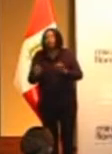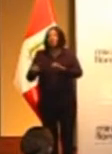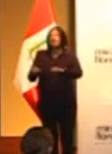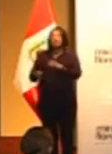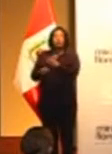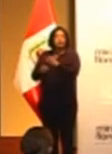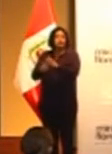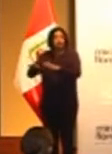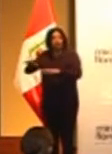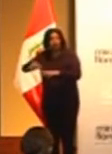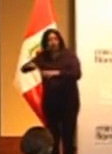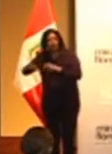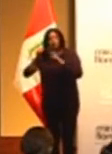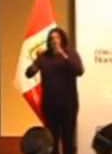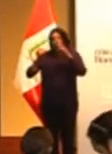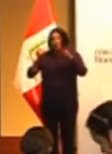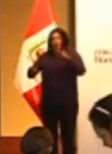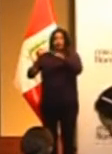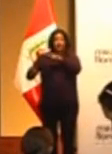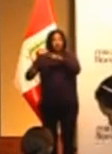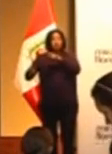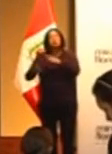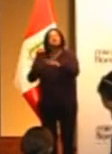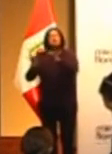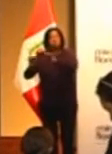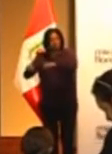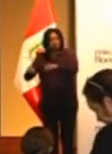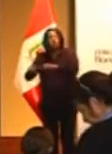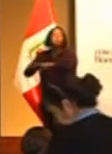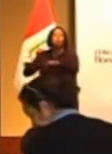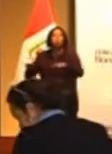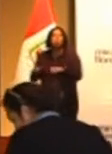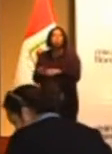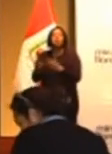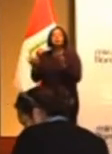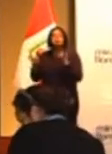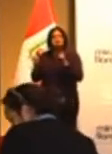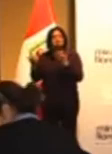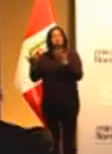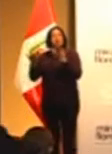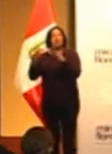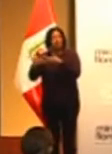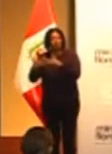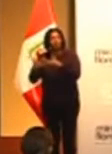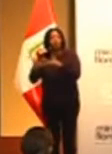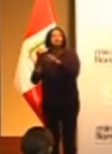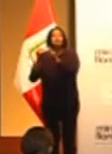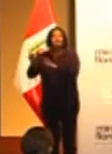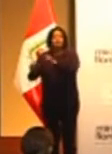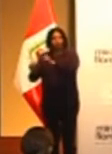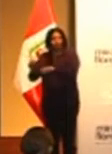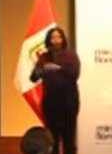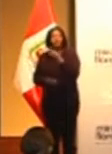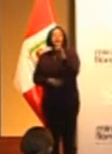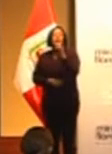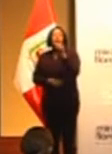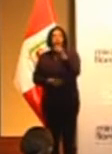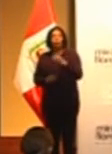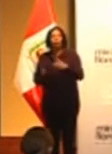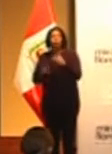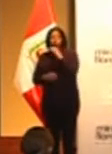estamos haciendo y por la visión que se le ha puesto, va a ser un lugar súper adecuado para las personas de la juventud